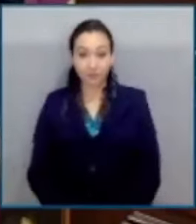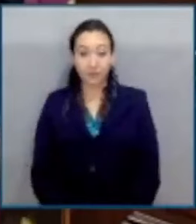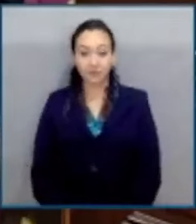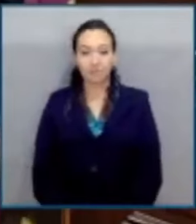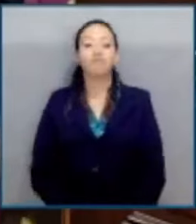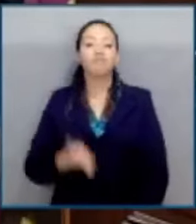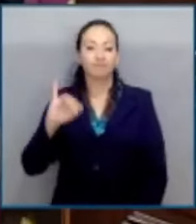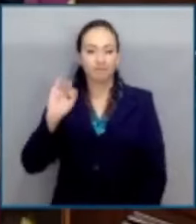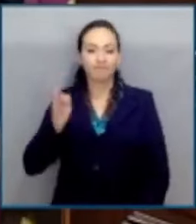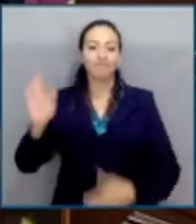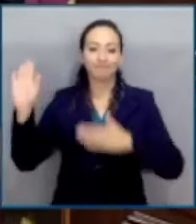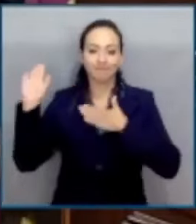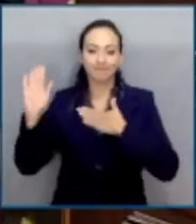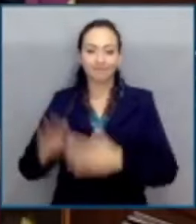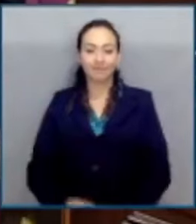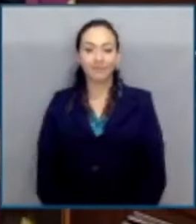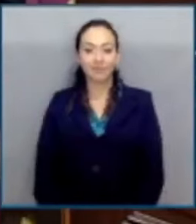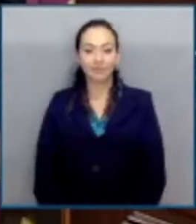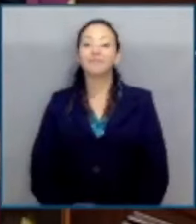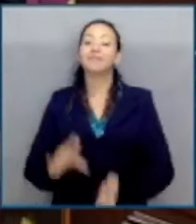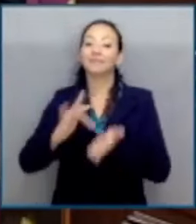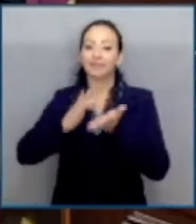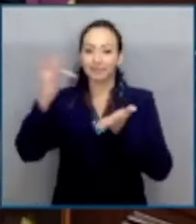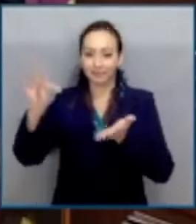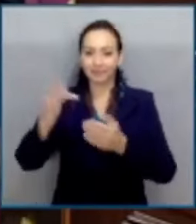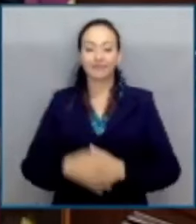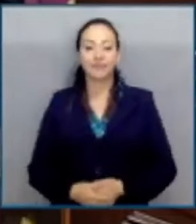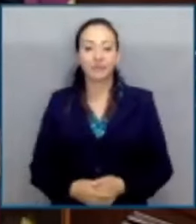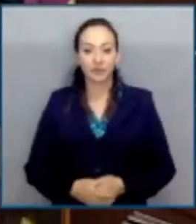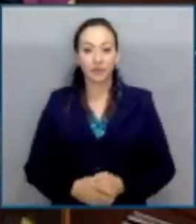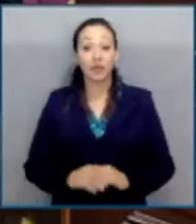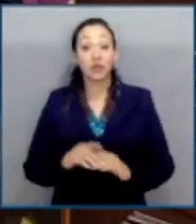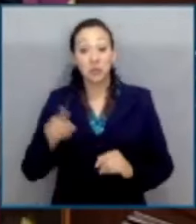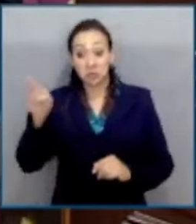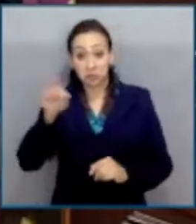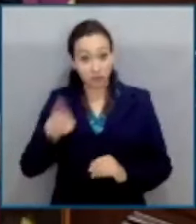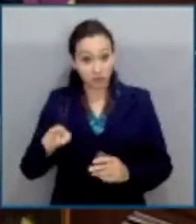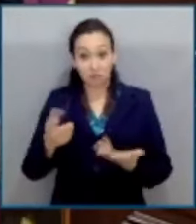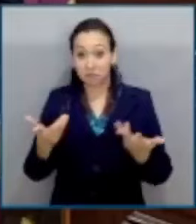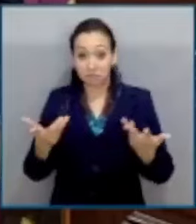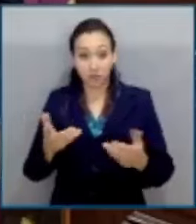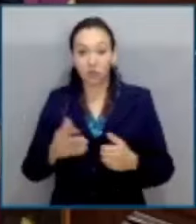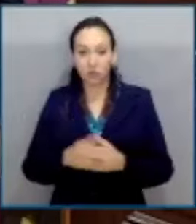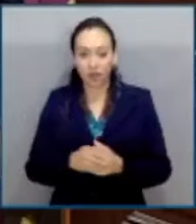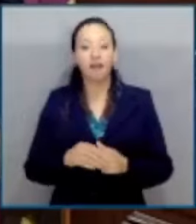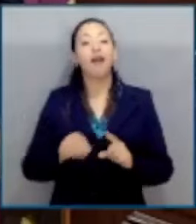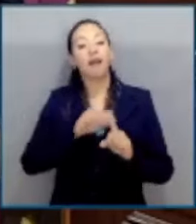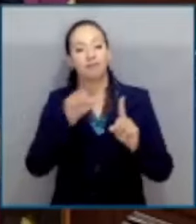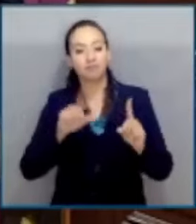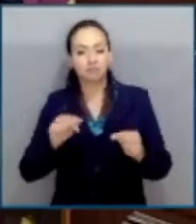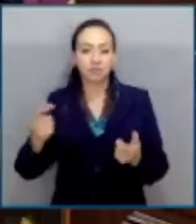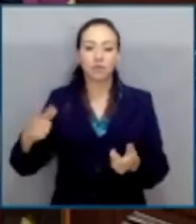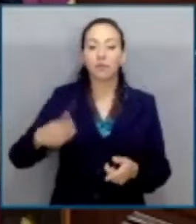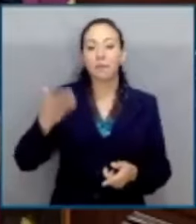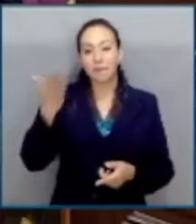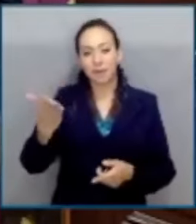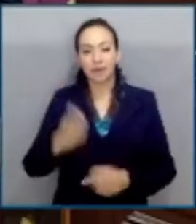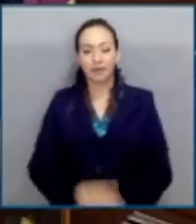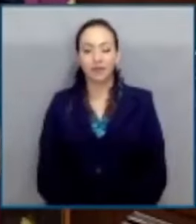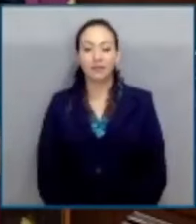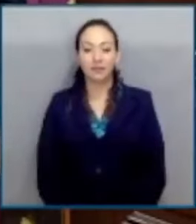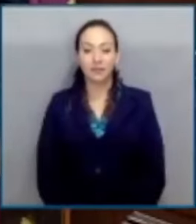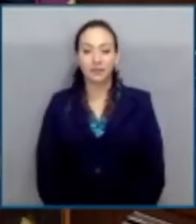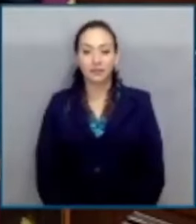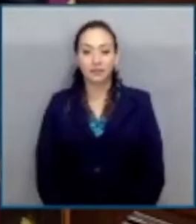protesto. Gracias. Si no así lo hiciere, que la nación se lo demande.